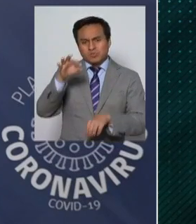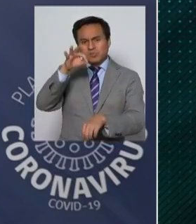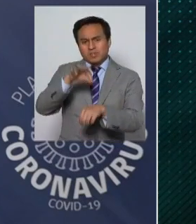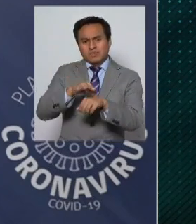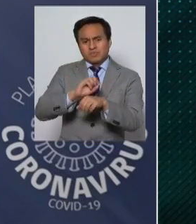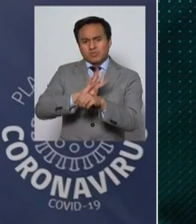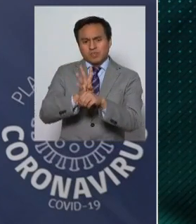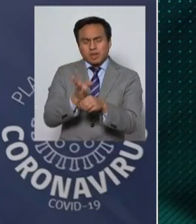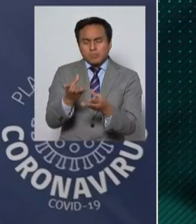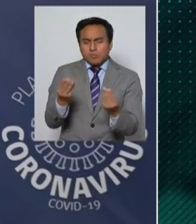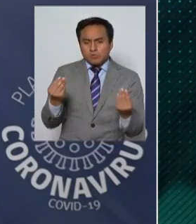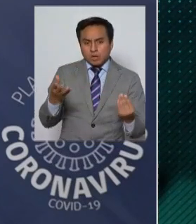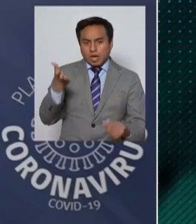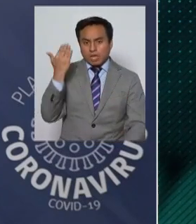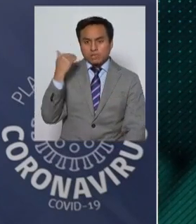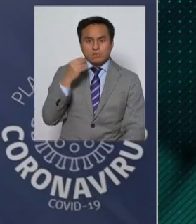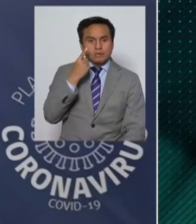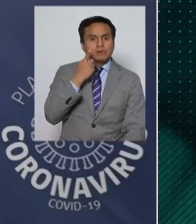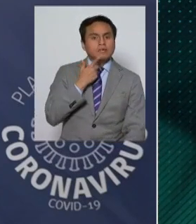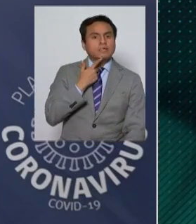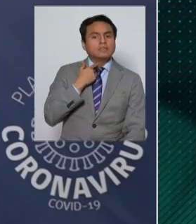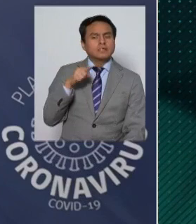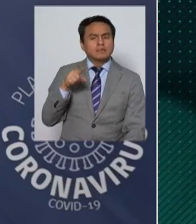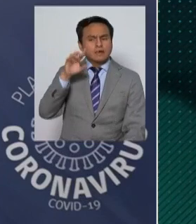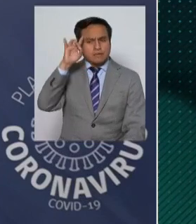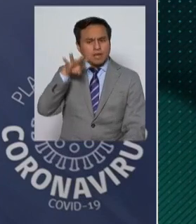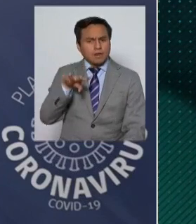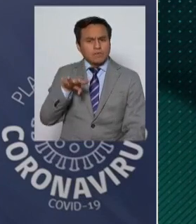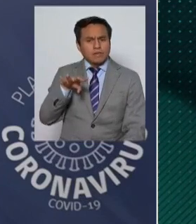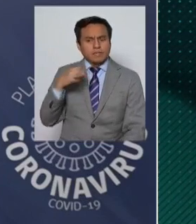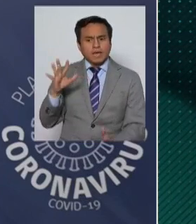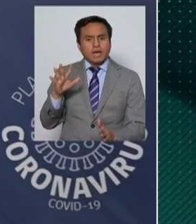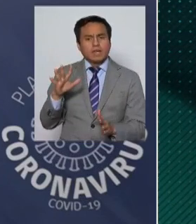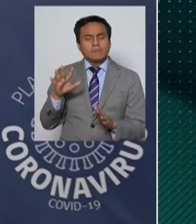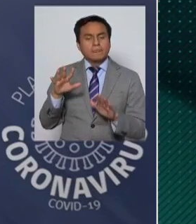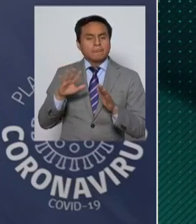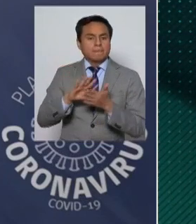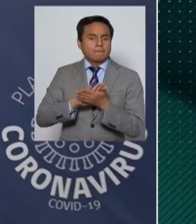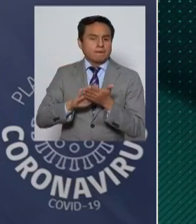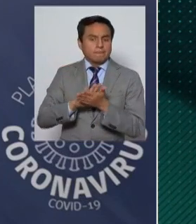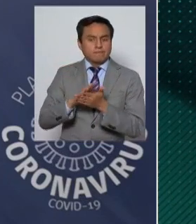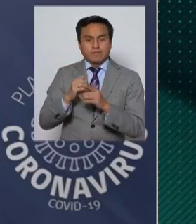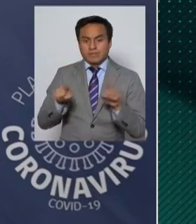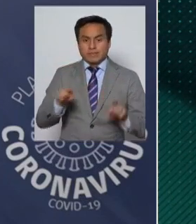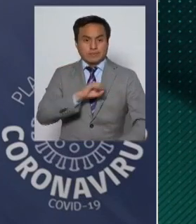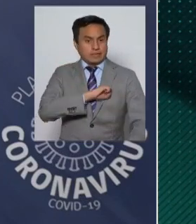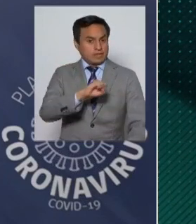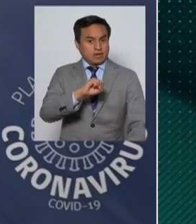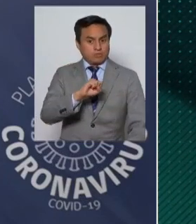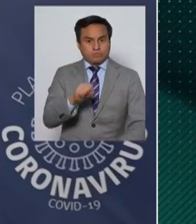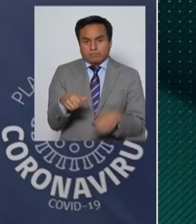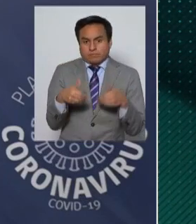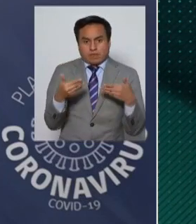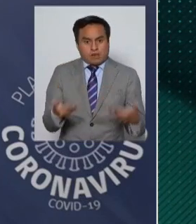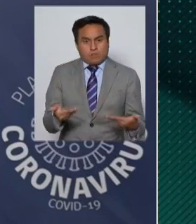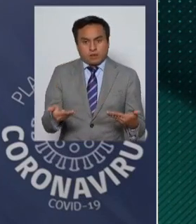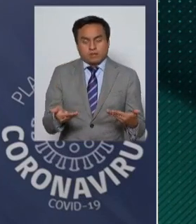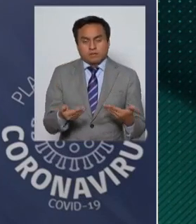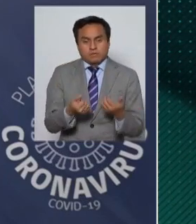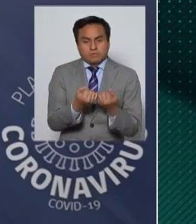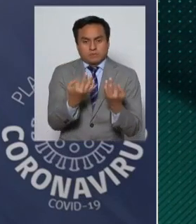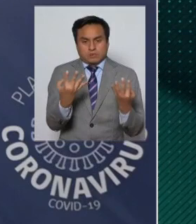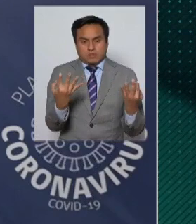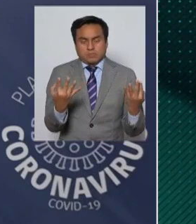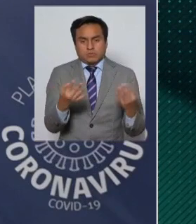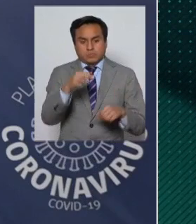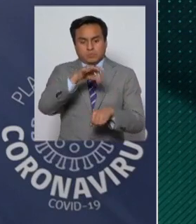por coronavirus y nos interesa enormemente saber, una vez que ya ha pasado, no como el caso de Santiago, que estamos con un número muy